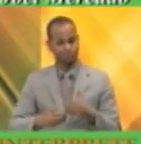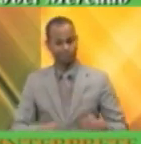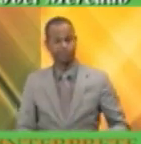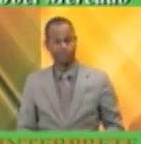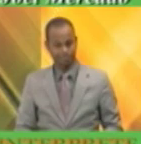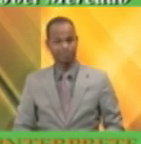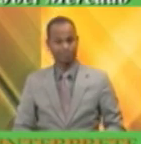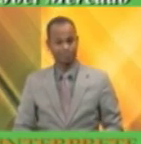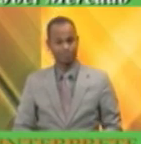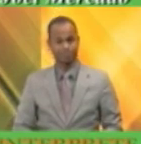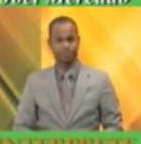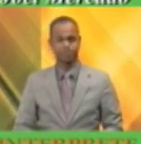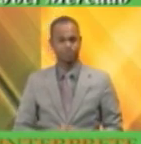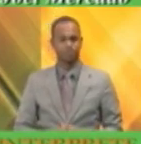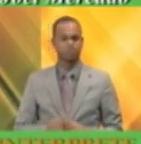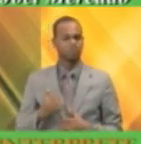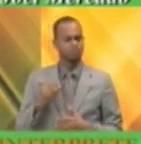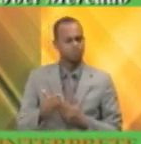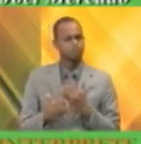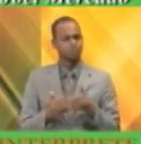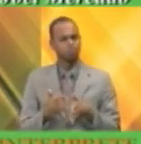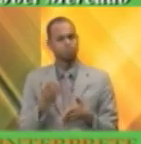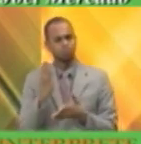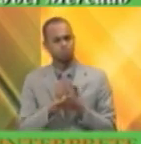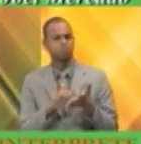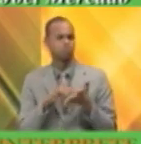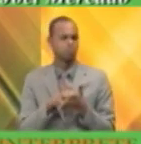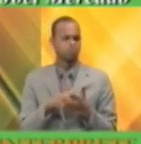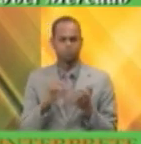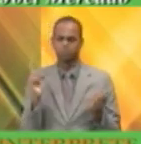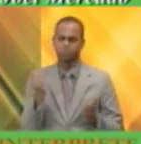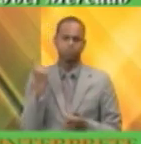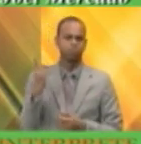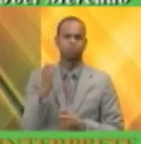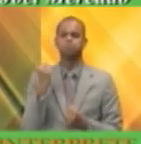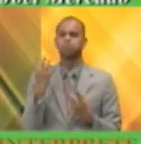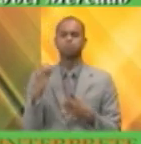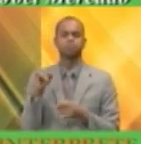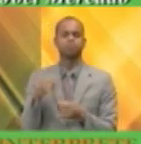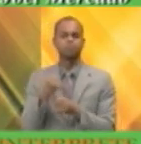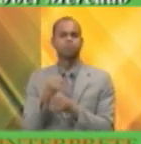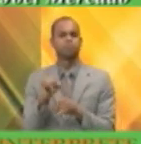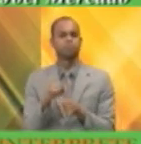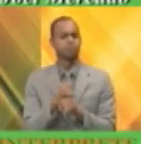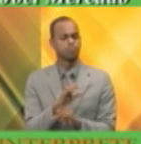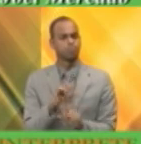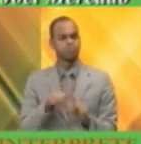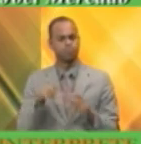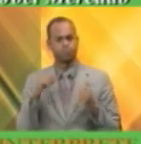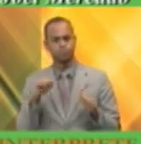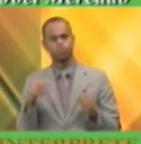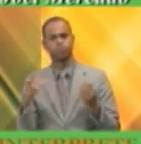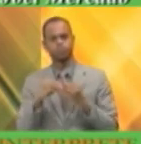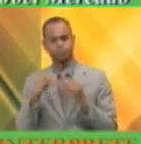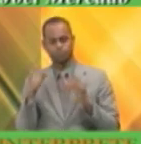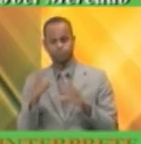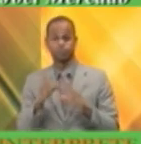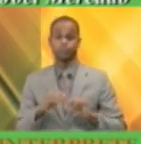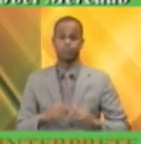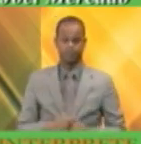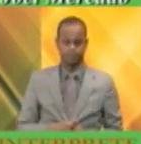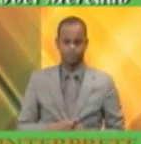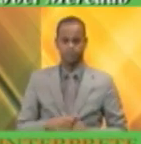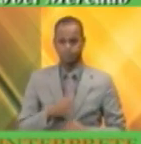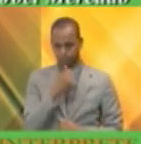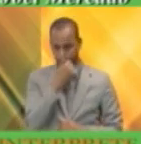Tímidamente, tenemos debilidades propias, como tienen muchas instituciones, pero sí ameritamos de más atención. Mira, nosotros